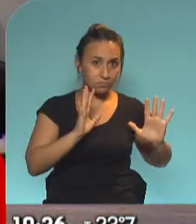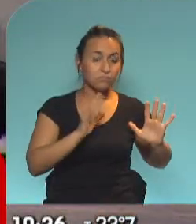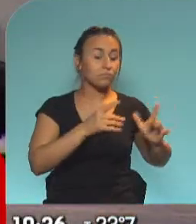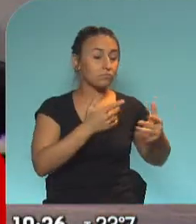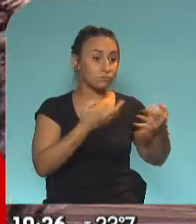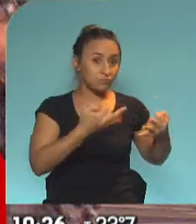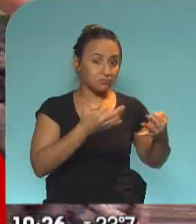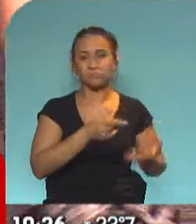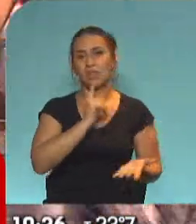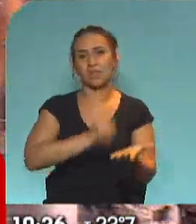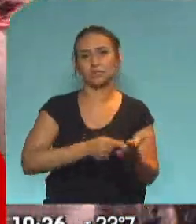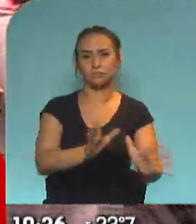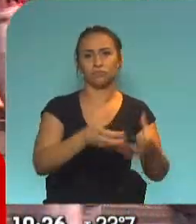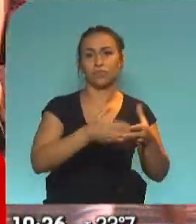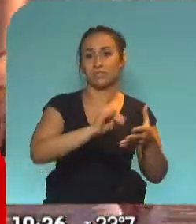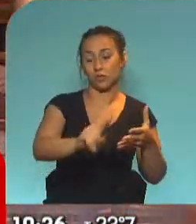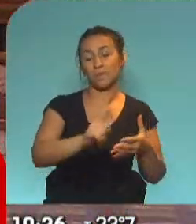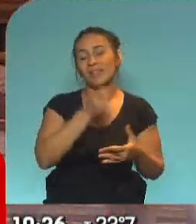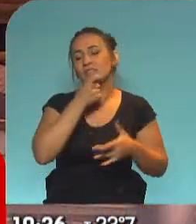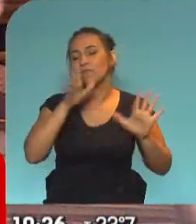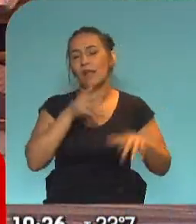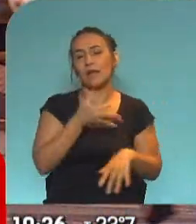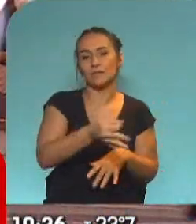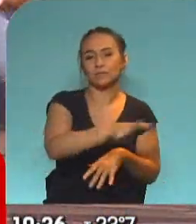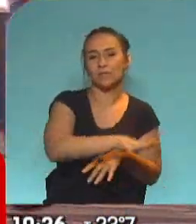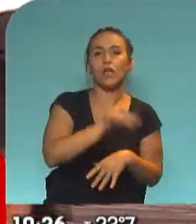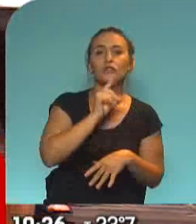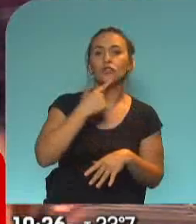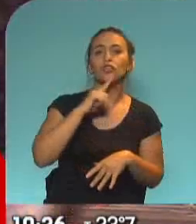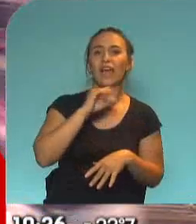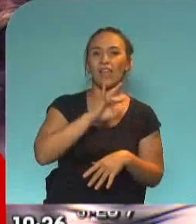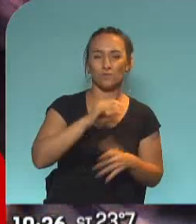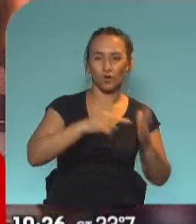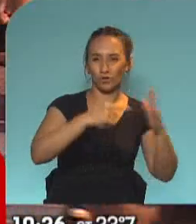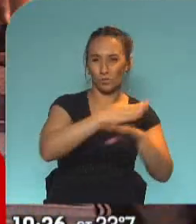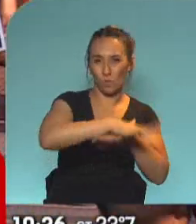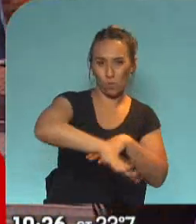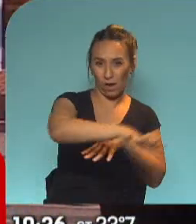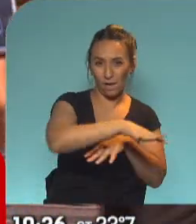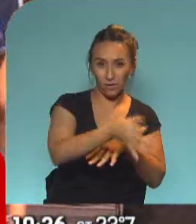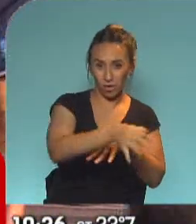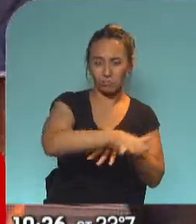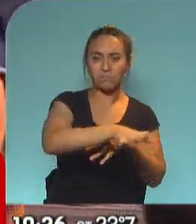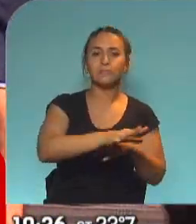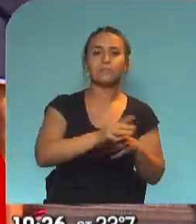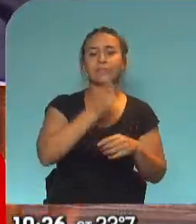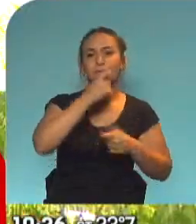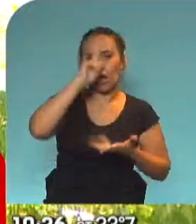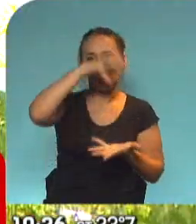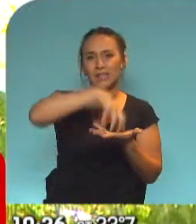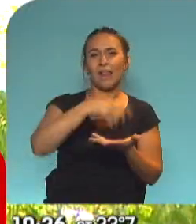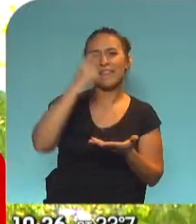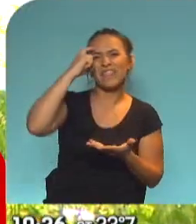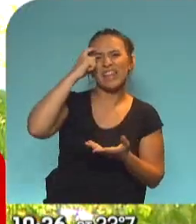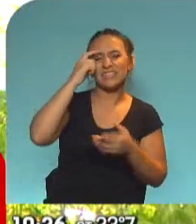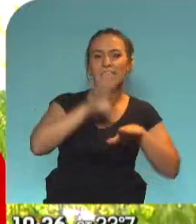Y si evidentemente, si Tostado, supóngase, no sé cuántas camas de terapia intensiva tiene, supóngase que tiene 10 camitas, sí. ¿Sí? Si hay un